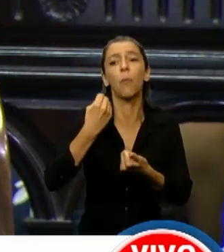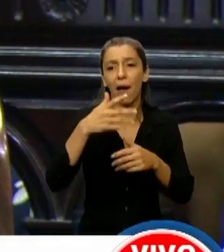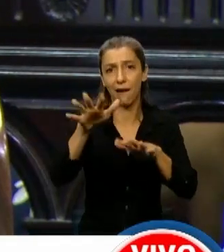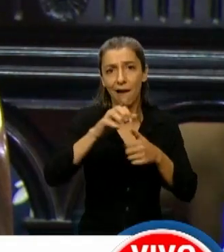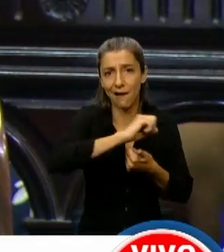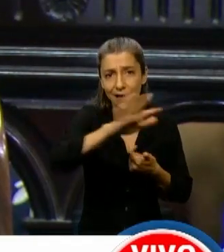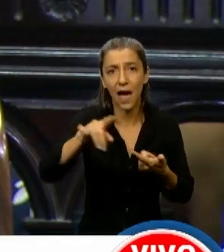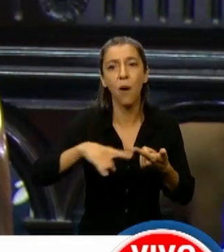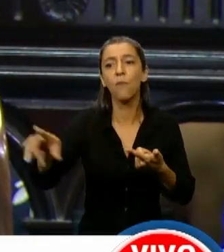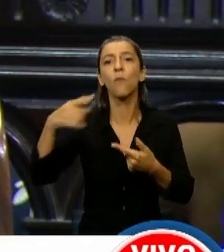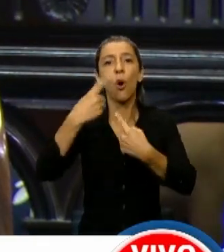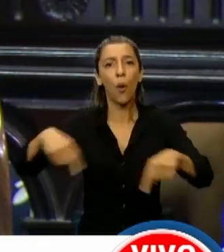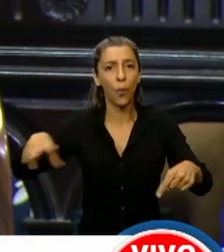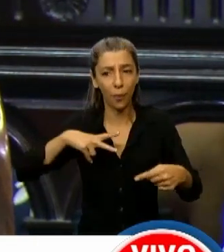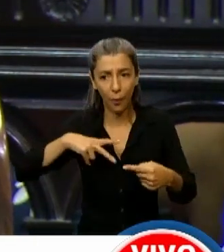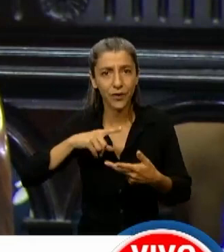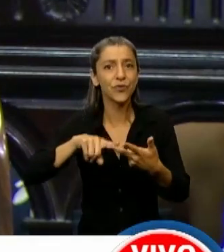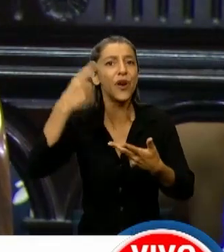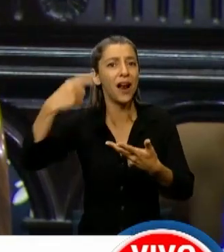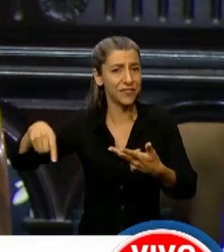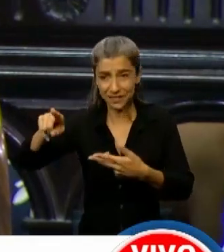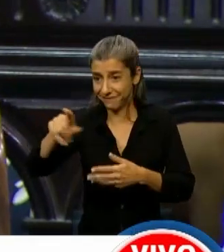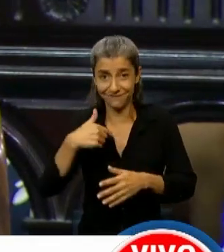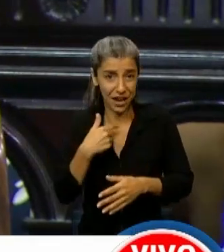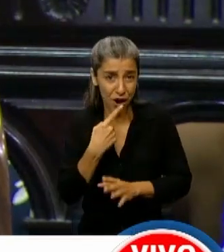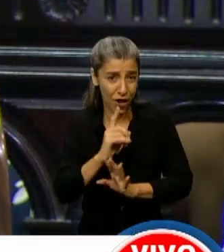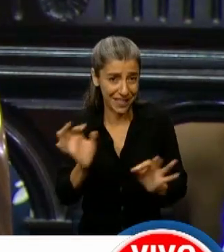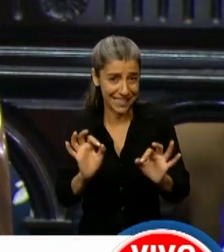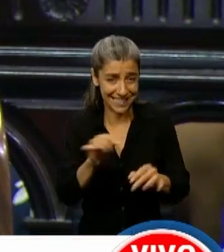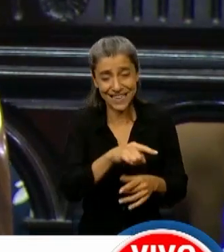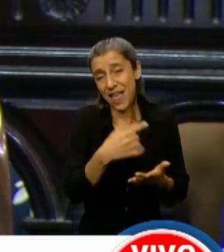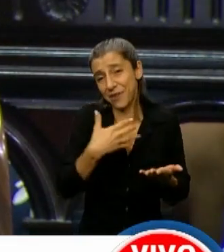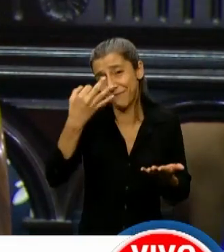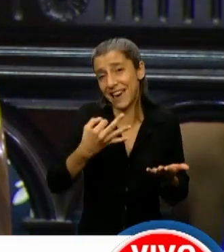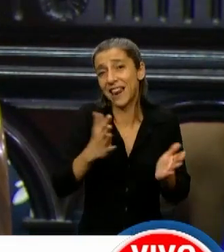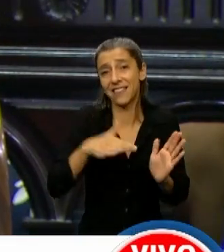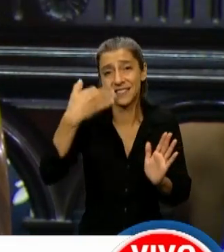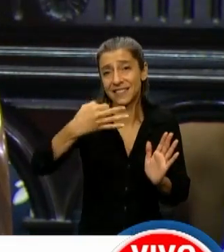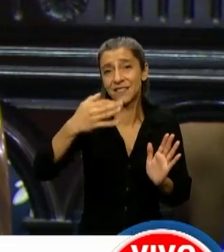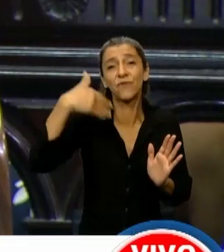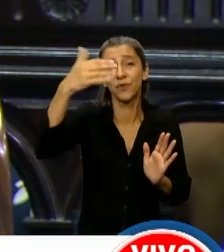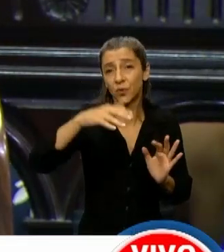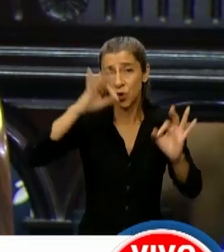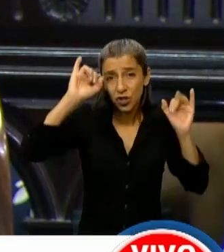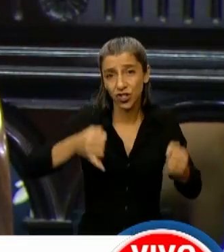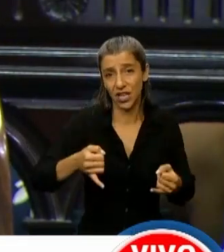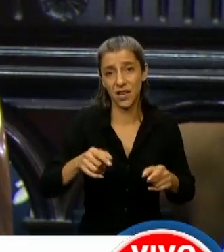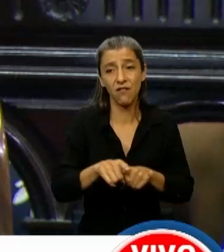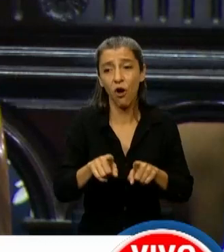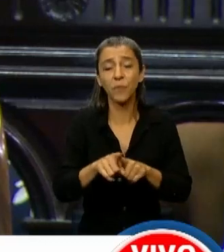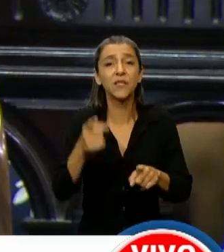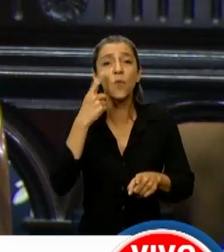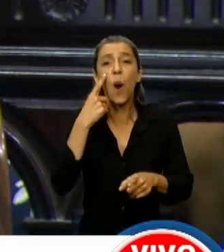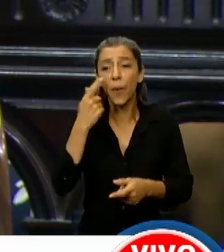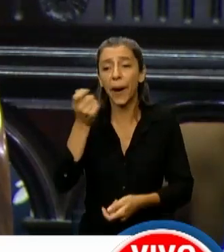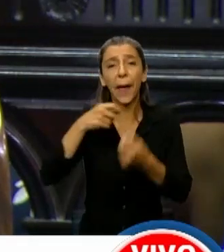vamos a avalar. Que sigue escondiendo un tipo de cambio atrasado que afecta a las exportaciones y que esconde cómo lo vamos a